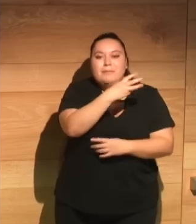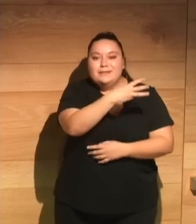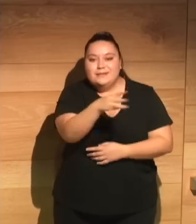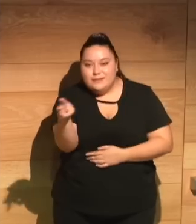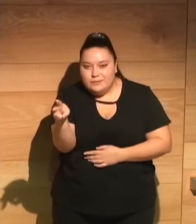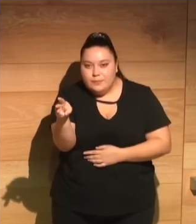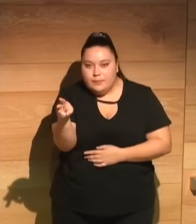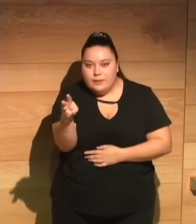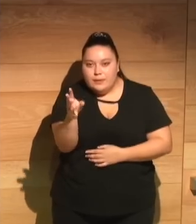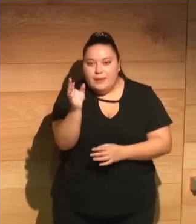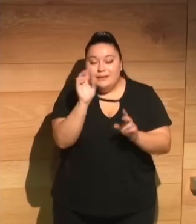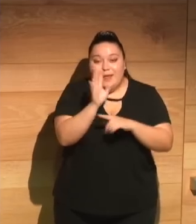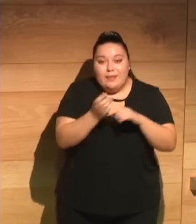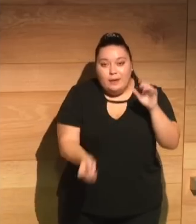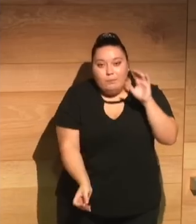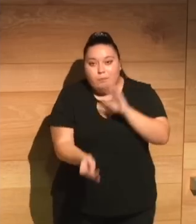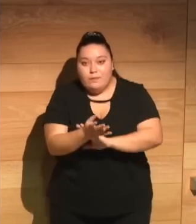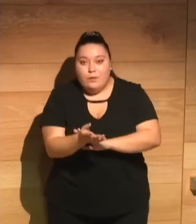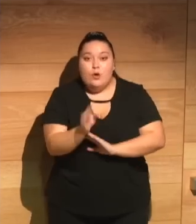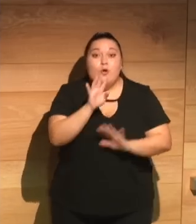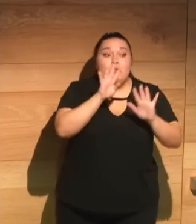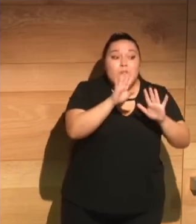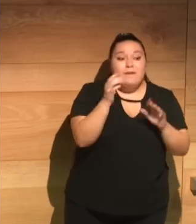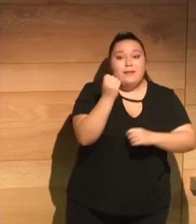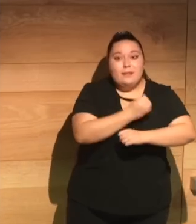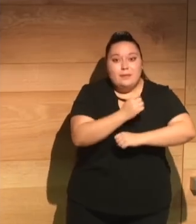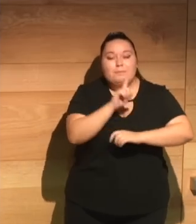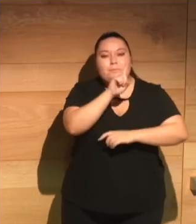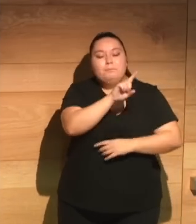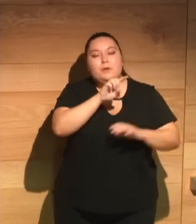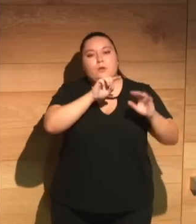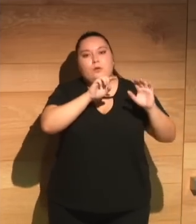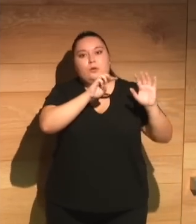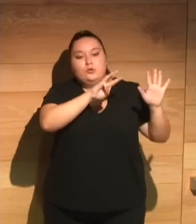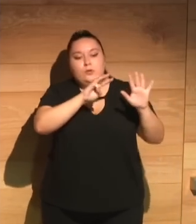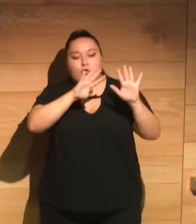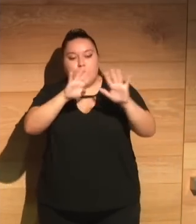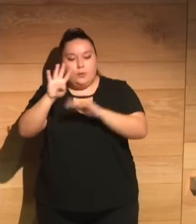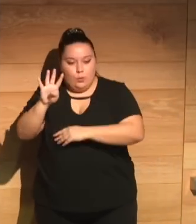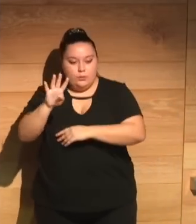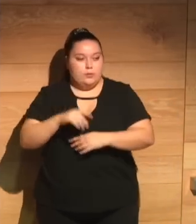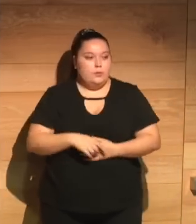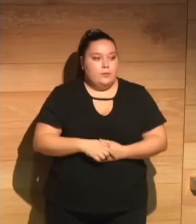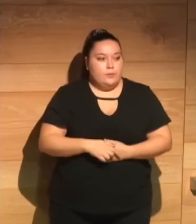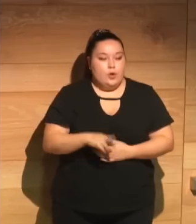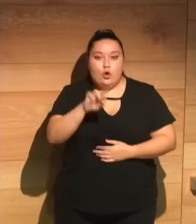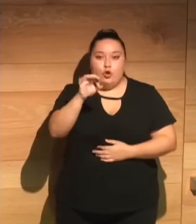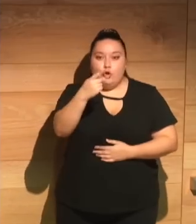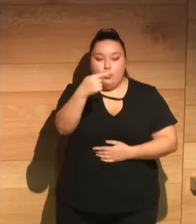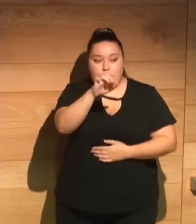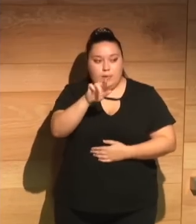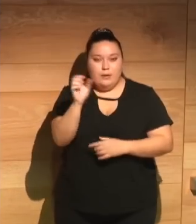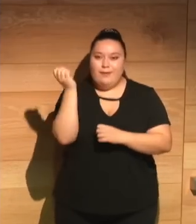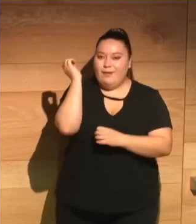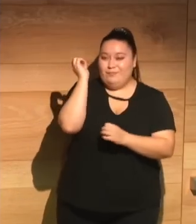la invención del cine? Es decir, desde el 9 de diciembre de 1824, momento en el que Roget da la conferencia delante de la